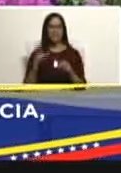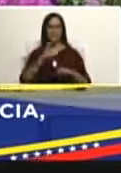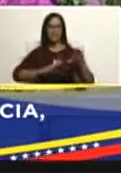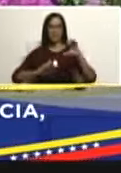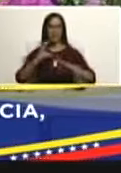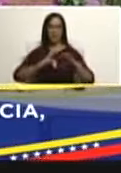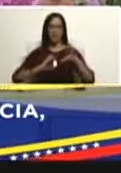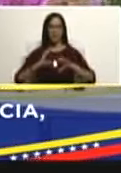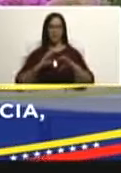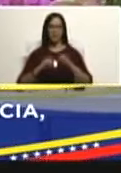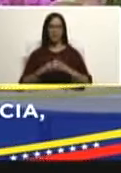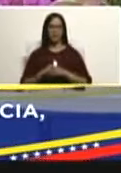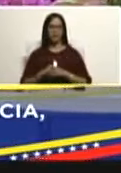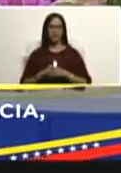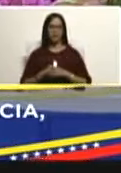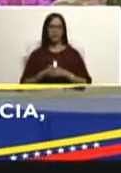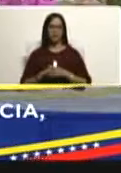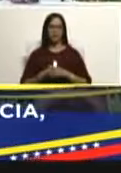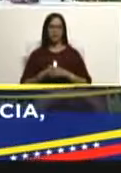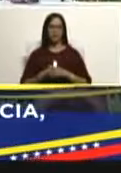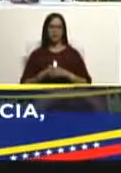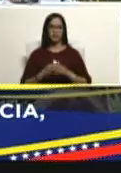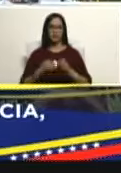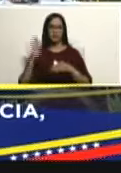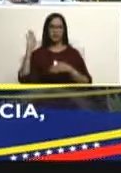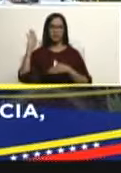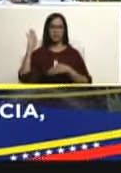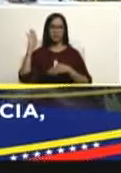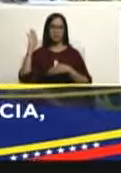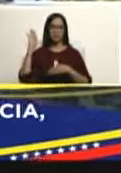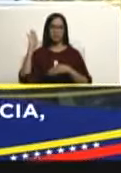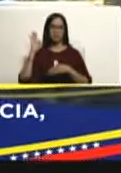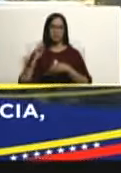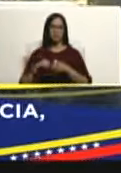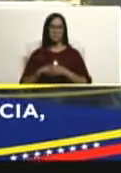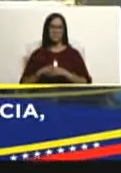científica. ¿Quién pide la palabra? Gabriela.